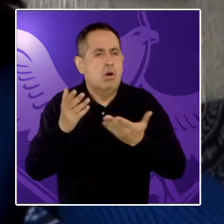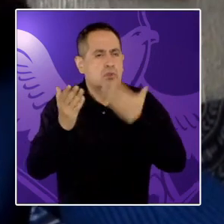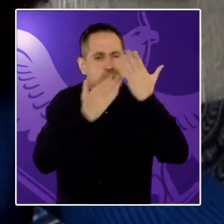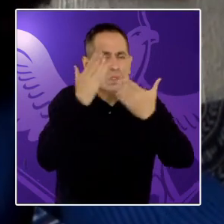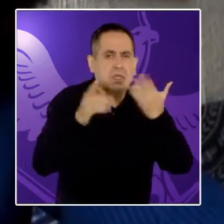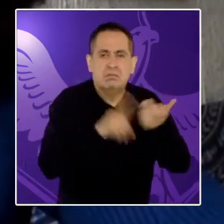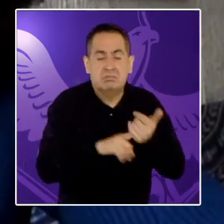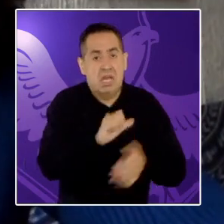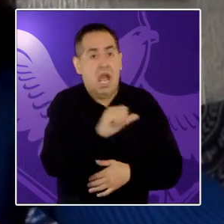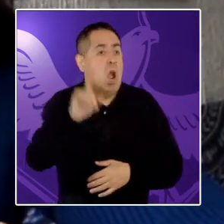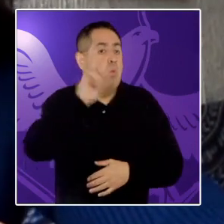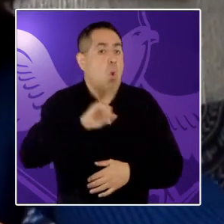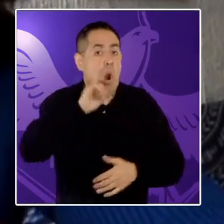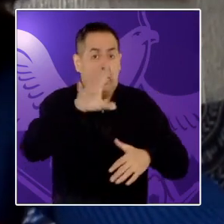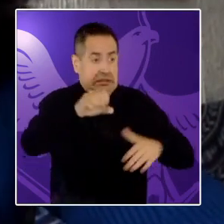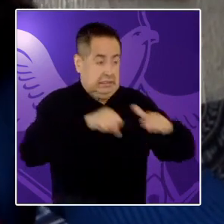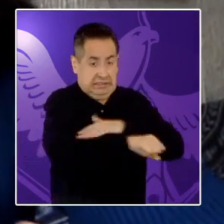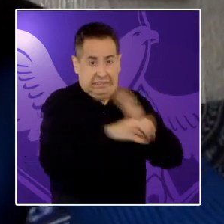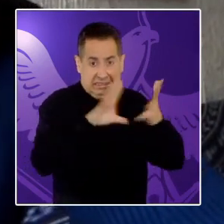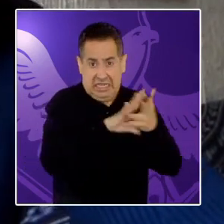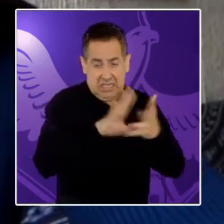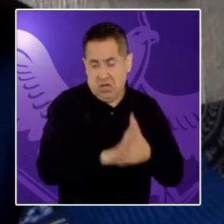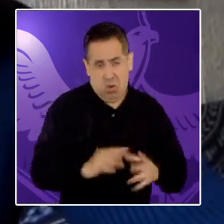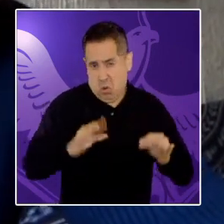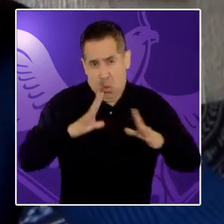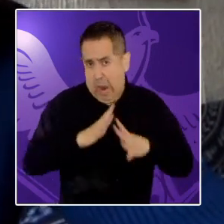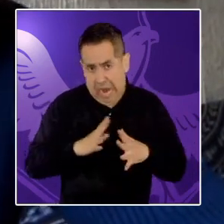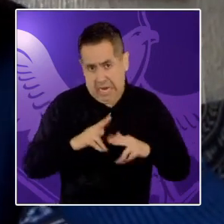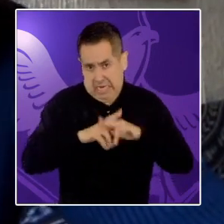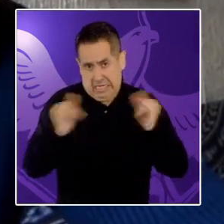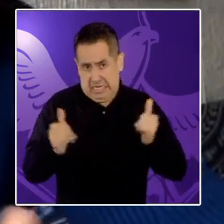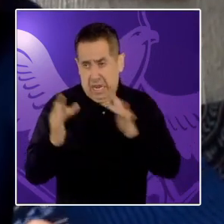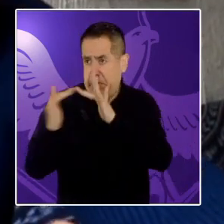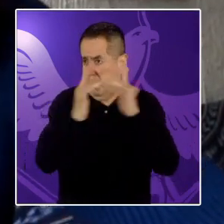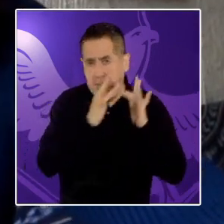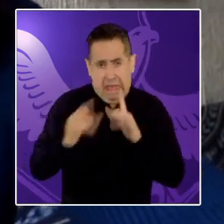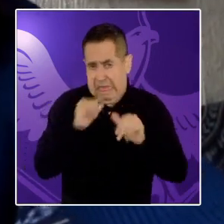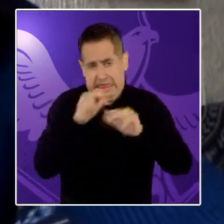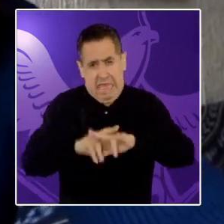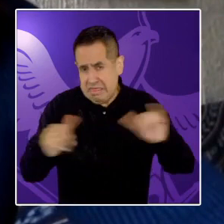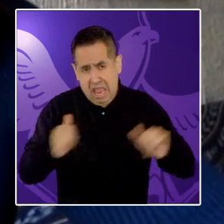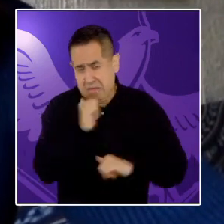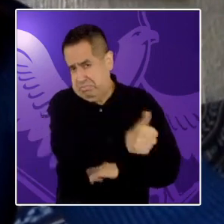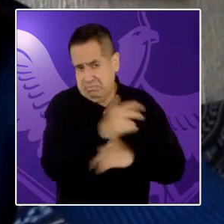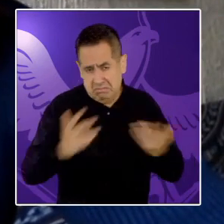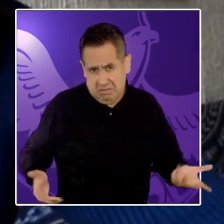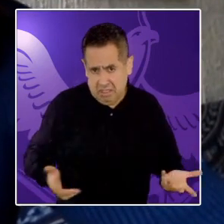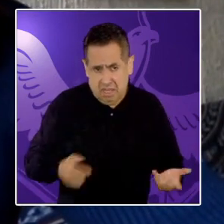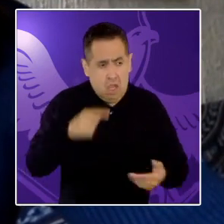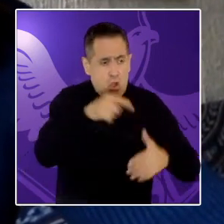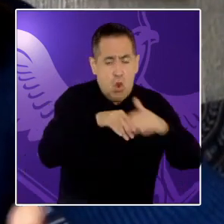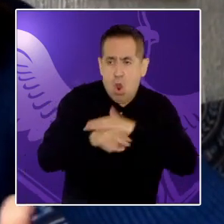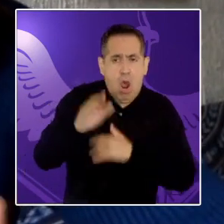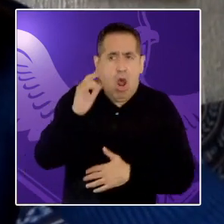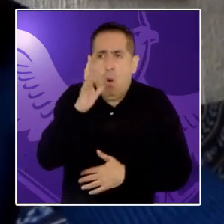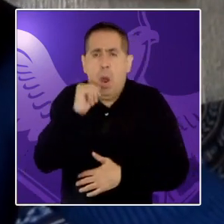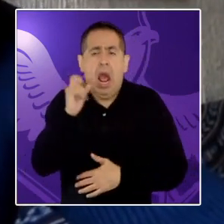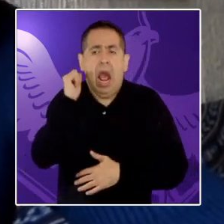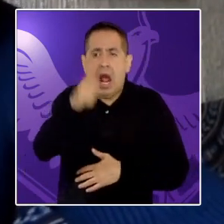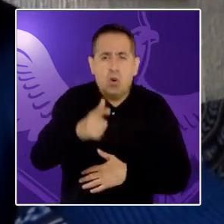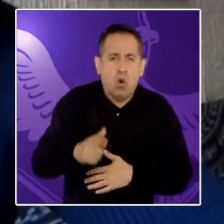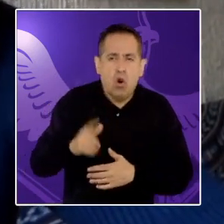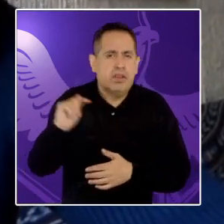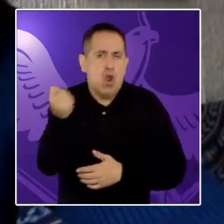familiares, amistades y centros de trabajo. Las mujeres privadas de la libertad no cuentan con este privilegio. Es más, no